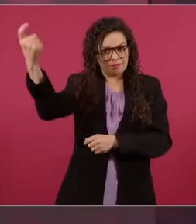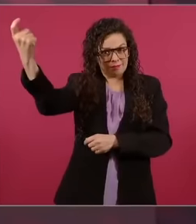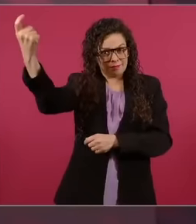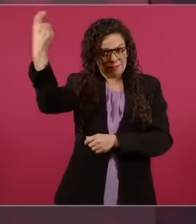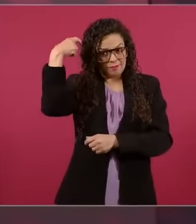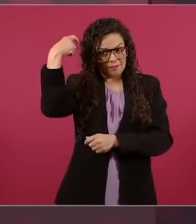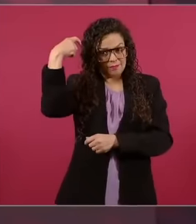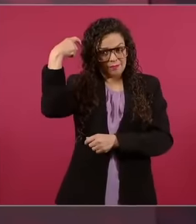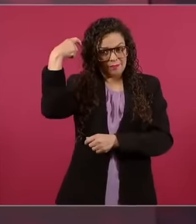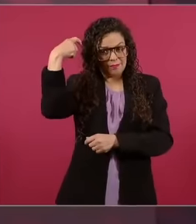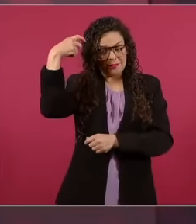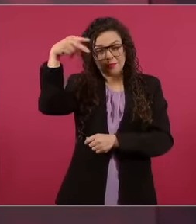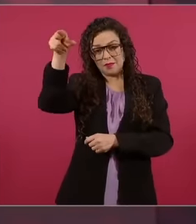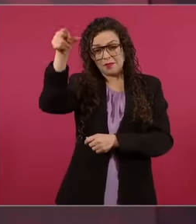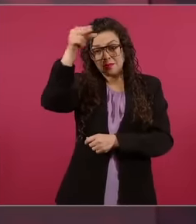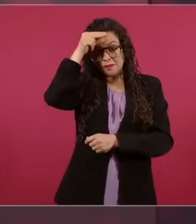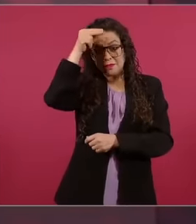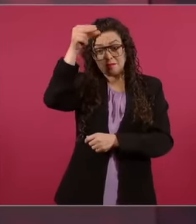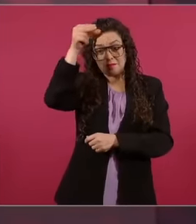tan inteligentes,